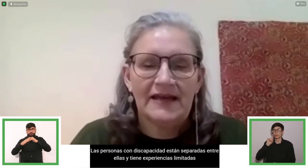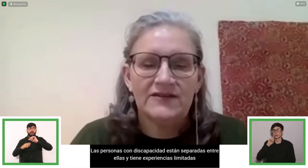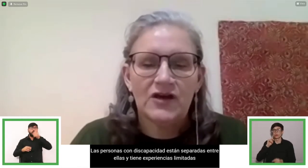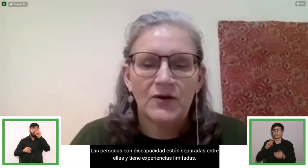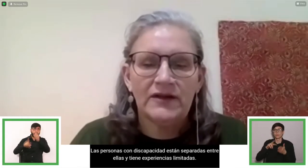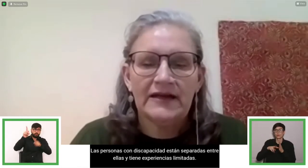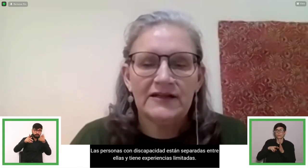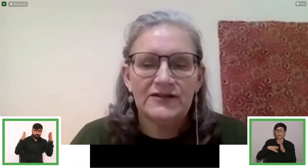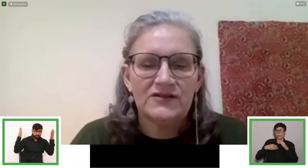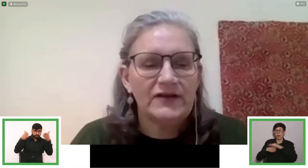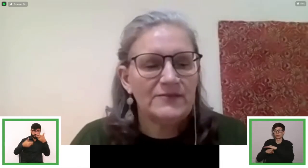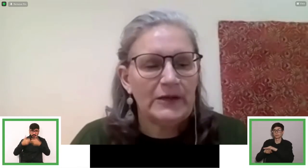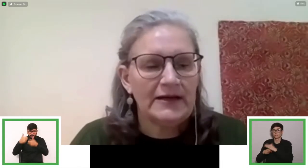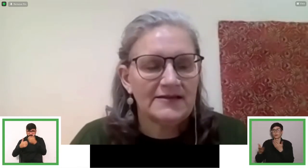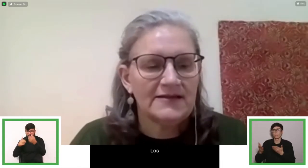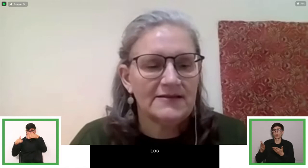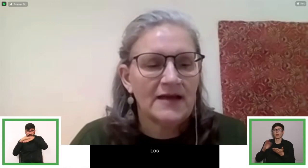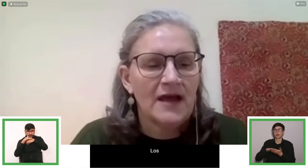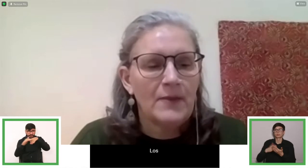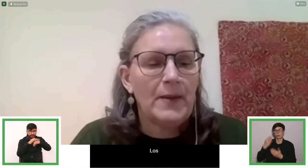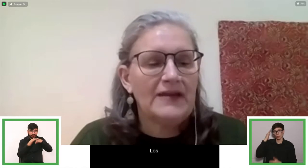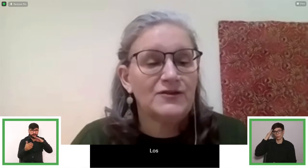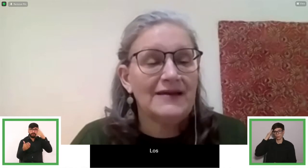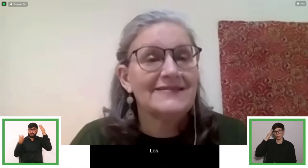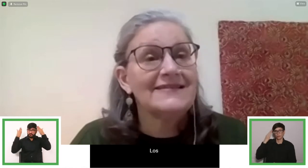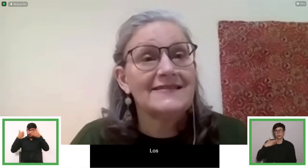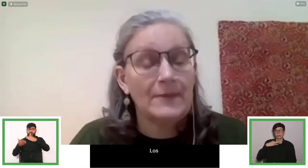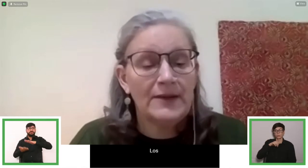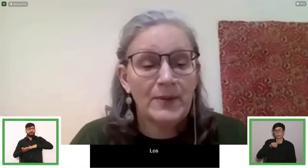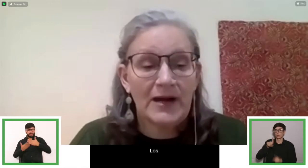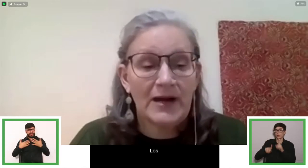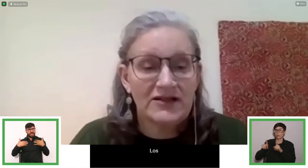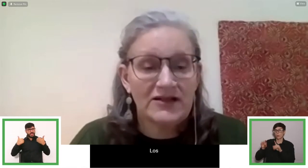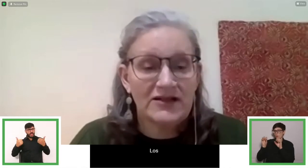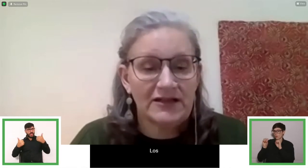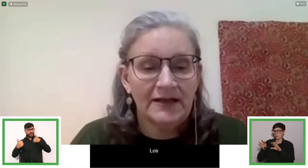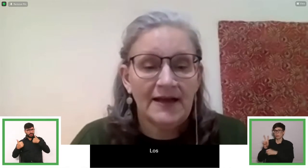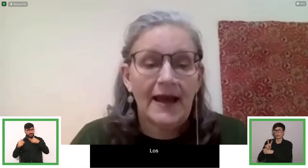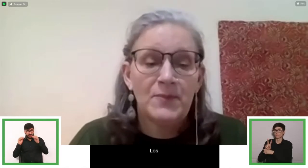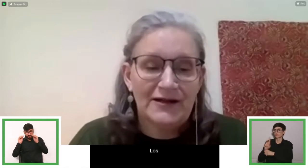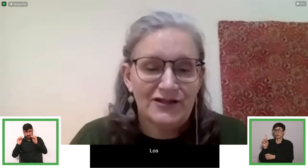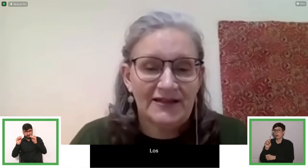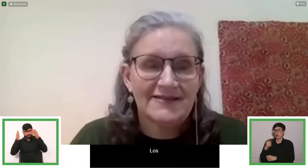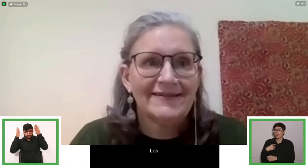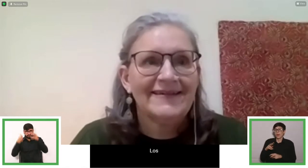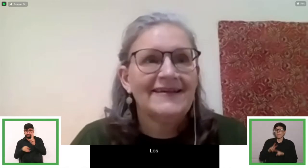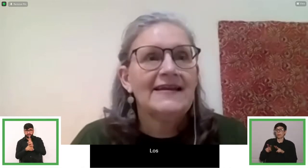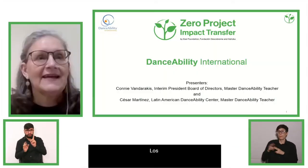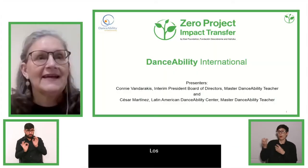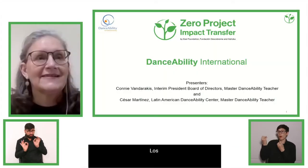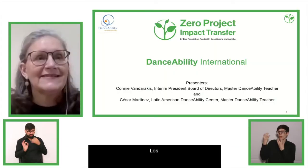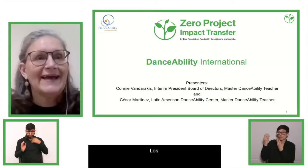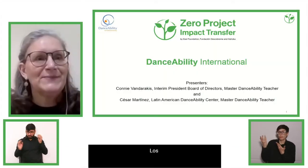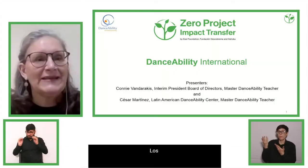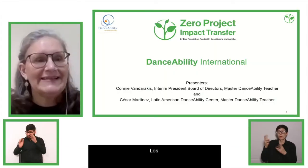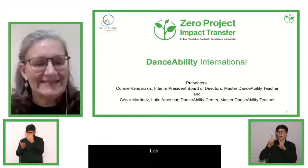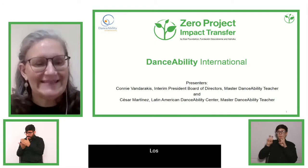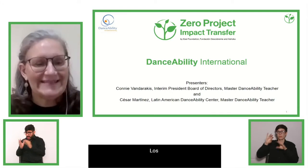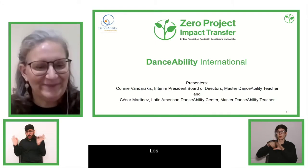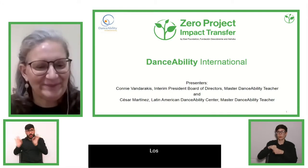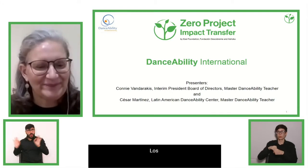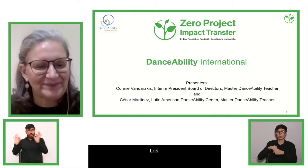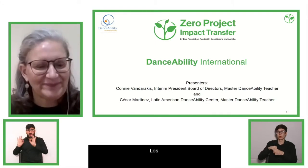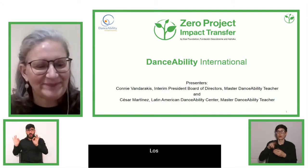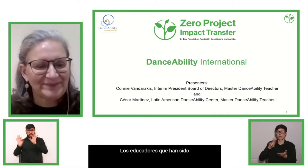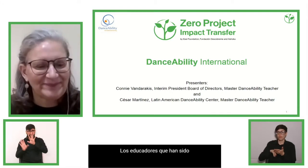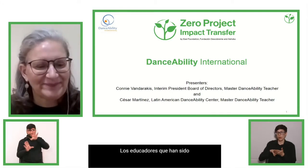educadores que no han sido educados y preparados para la inclusión y